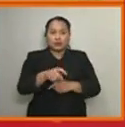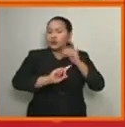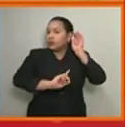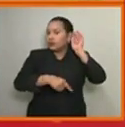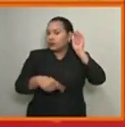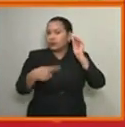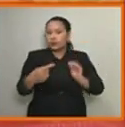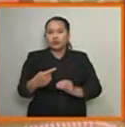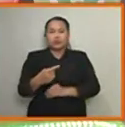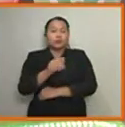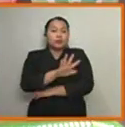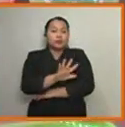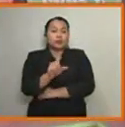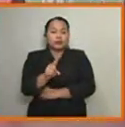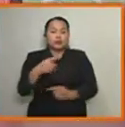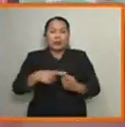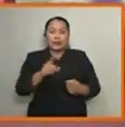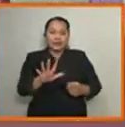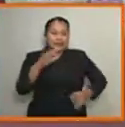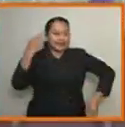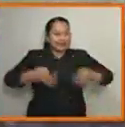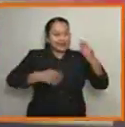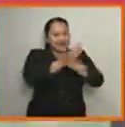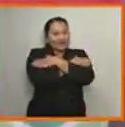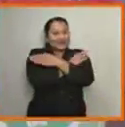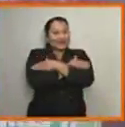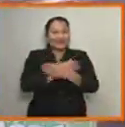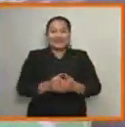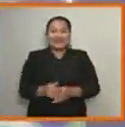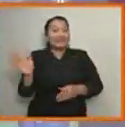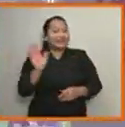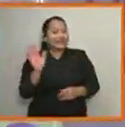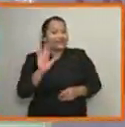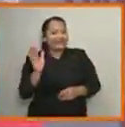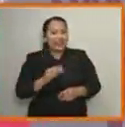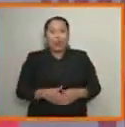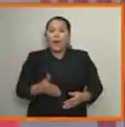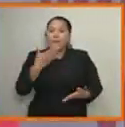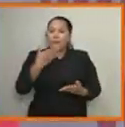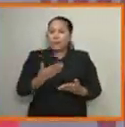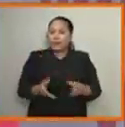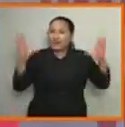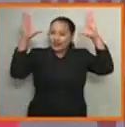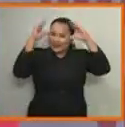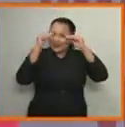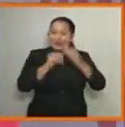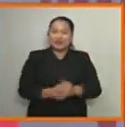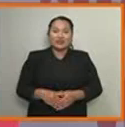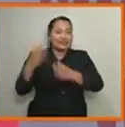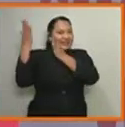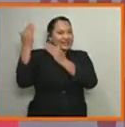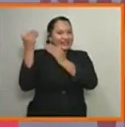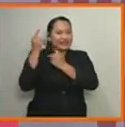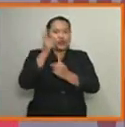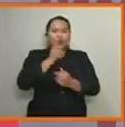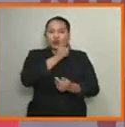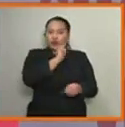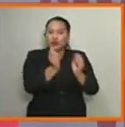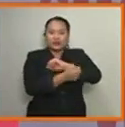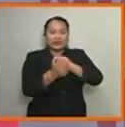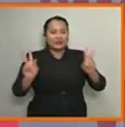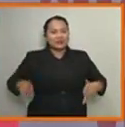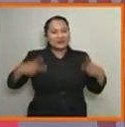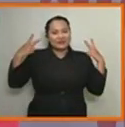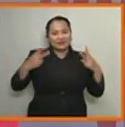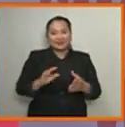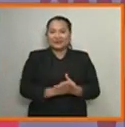1, 51 más 5. Felicidades. Me despido deseándoles una bella noche. Lleno de esperanza, Loto te